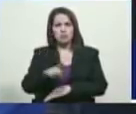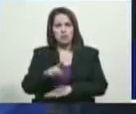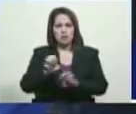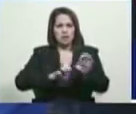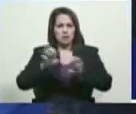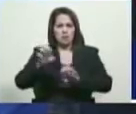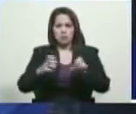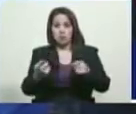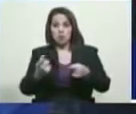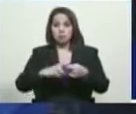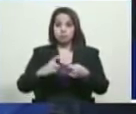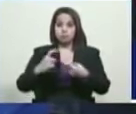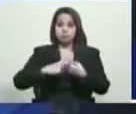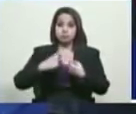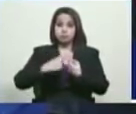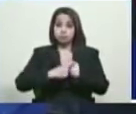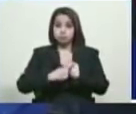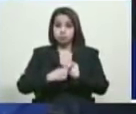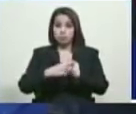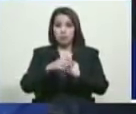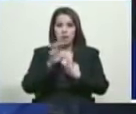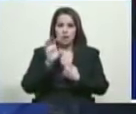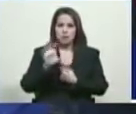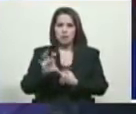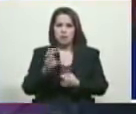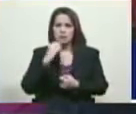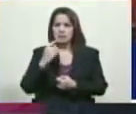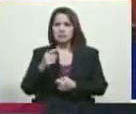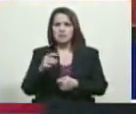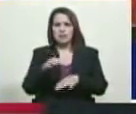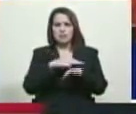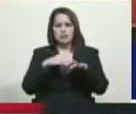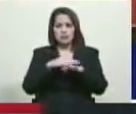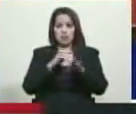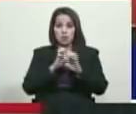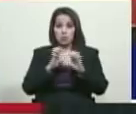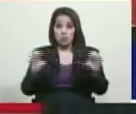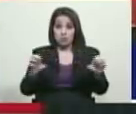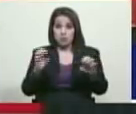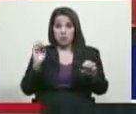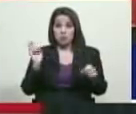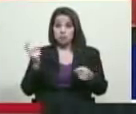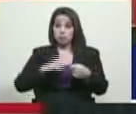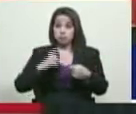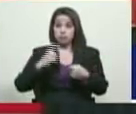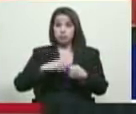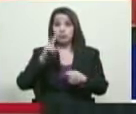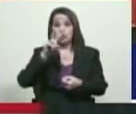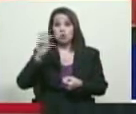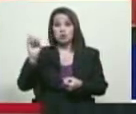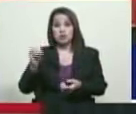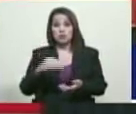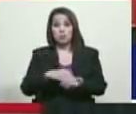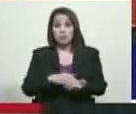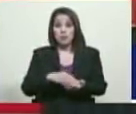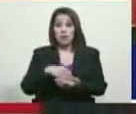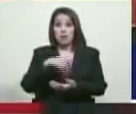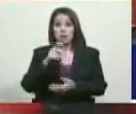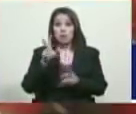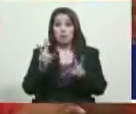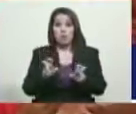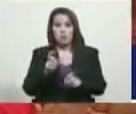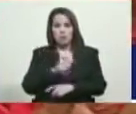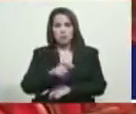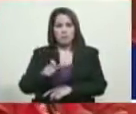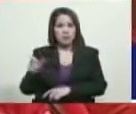en todas las plazas Bolívar del país. Informaba el ministro de Educación Aristóbulo Isturiz que se incorporaron más de 200.000 nuevos venezolanos en